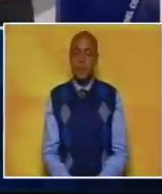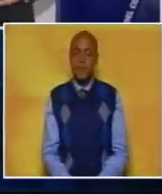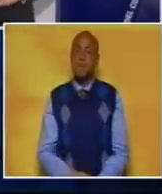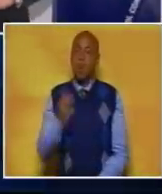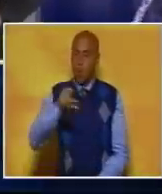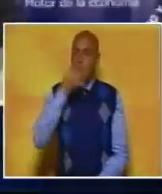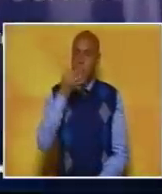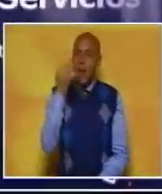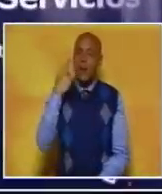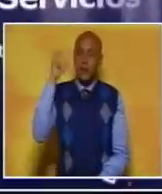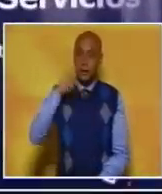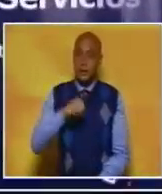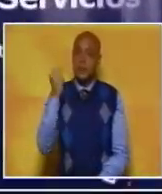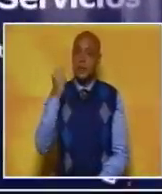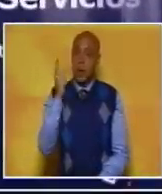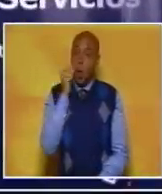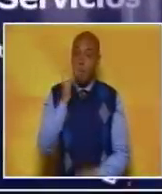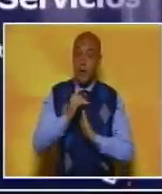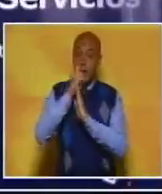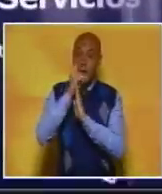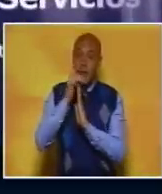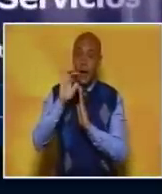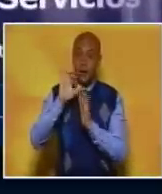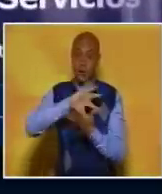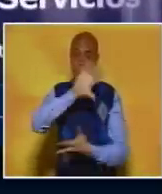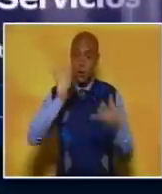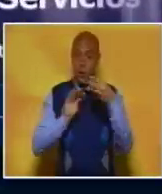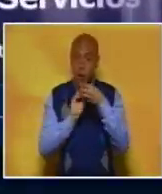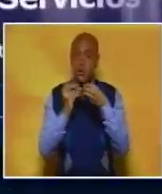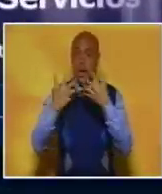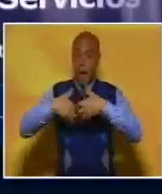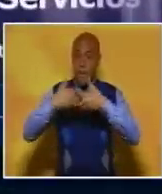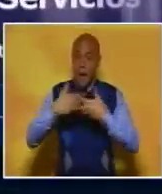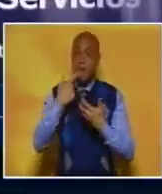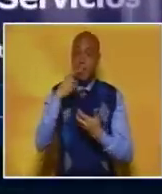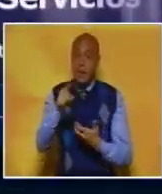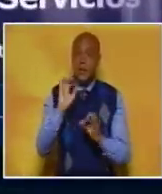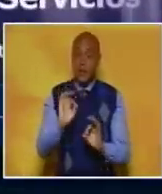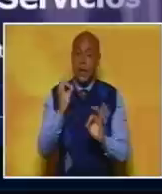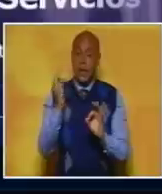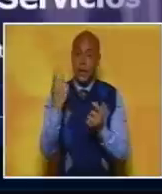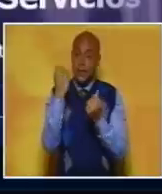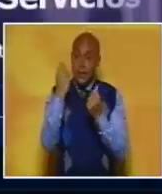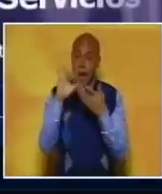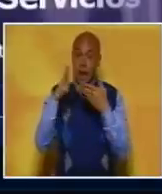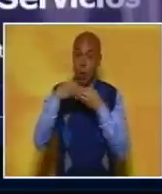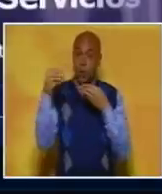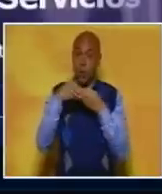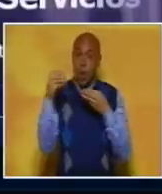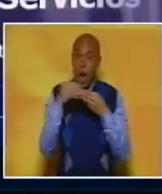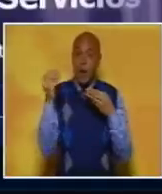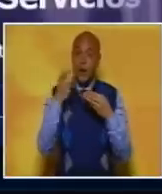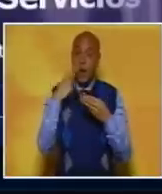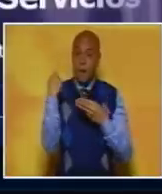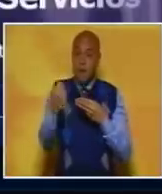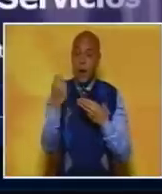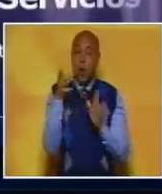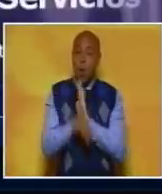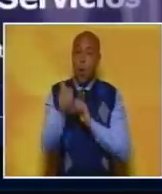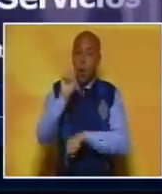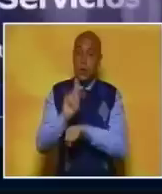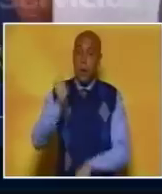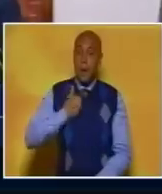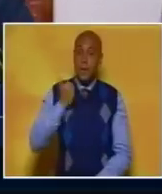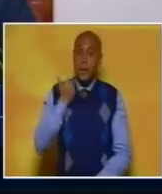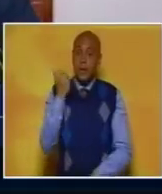Sí, buenas tardes. El líder gremial aseguró que las transacciones en divisas solamente beneficia